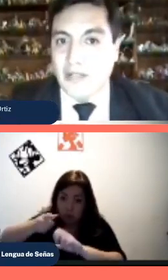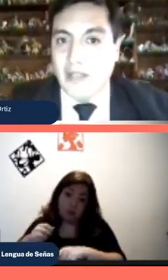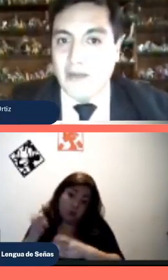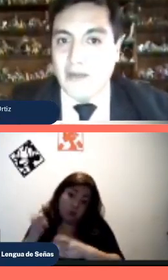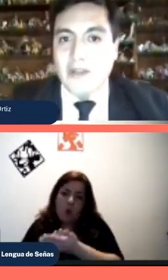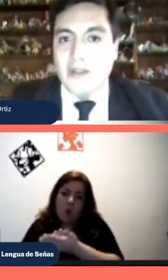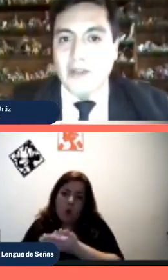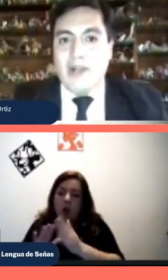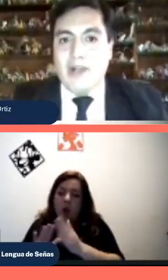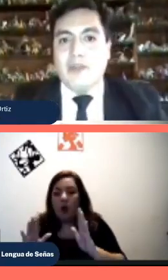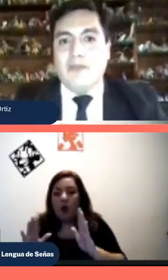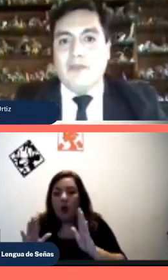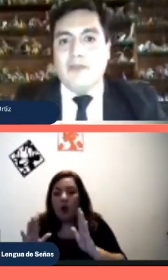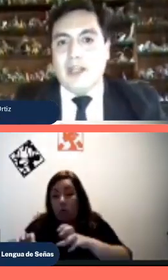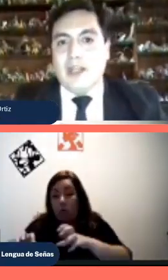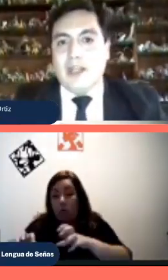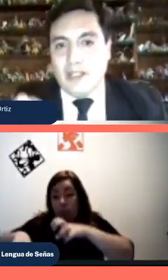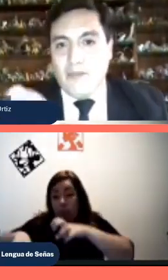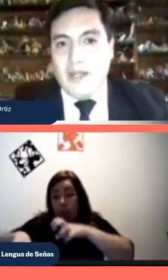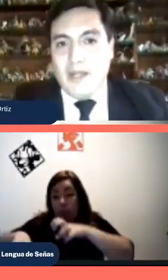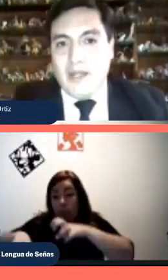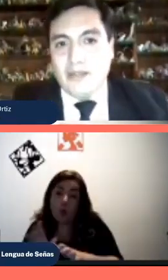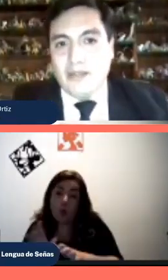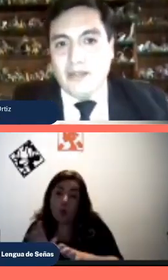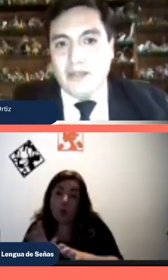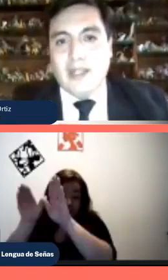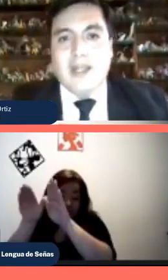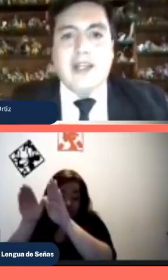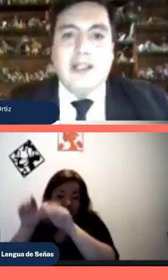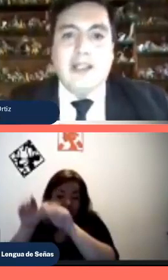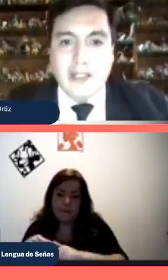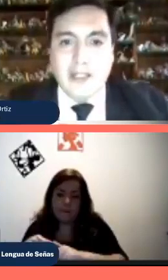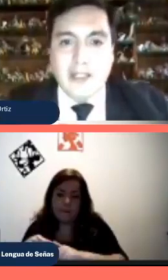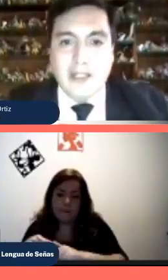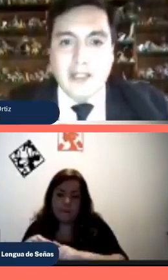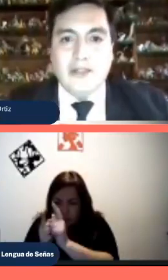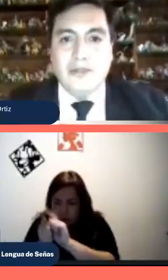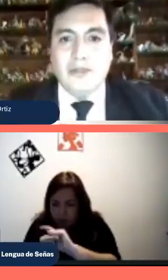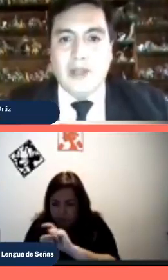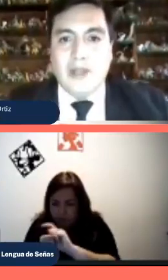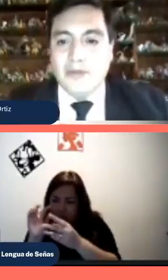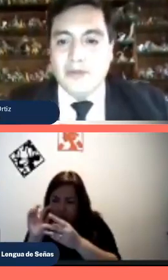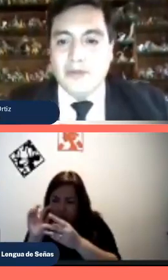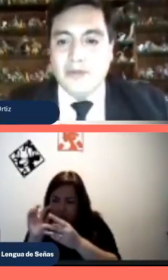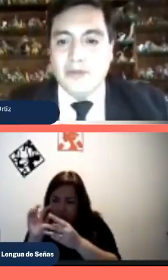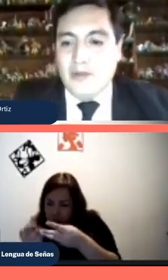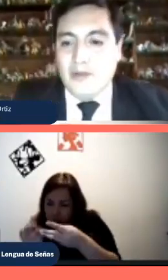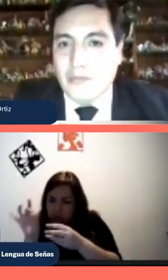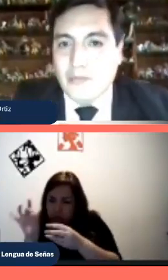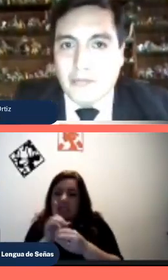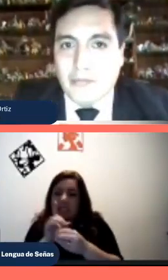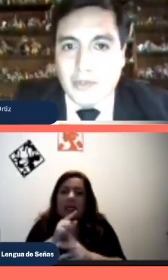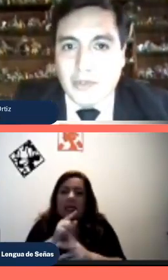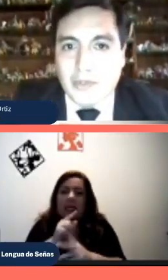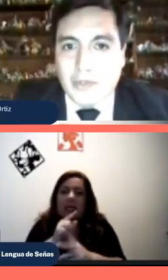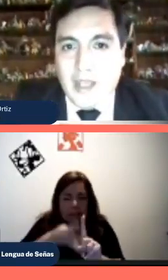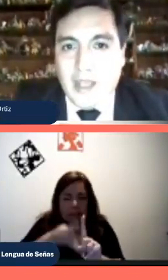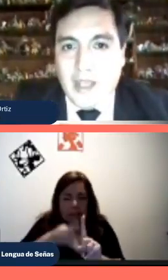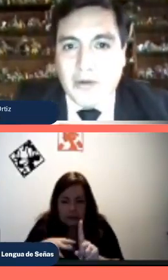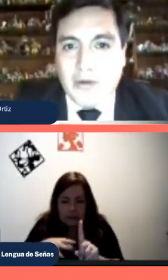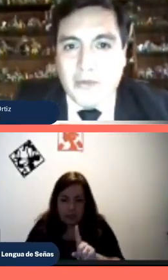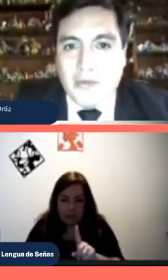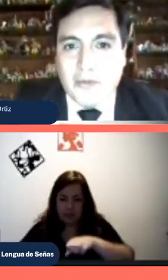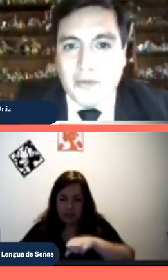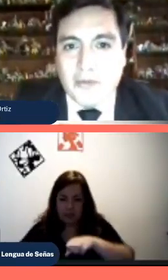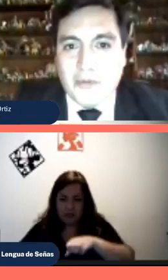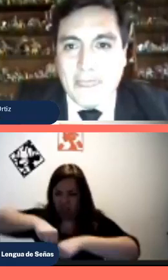las aves, para modificar ciertas partes y que tengan características de dinosaurios. Por lo tanto, veríamos algo